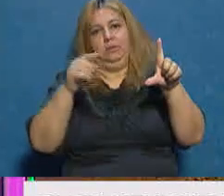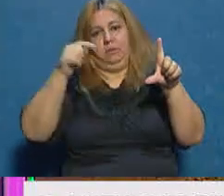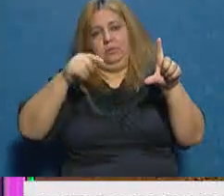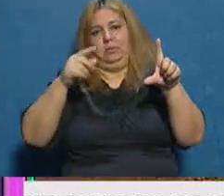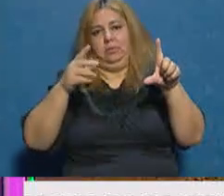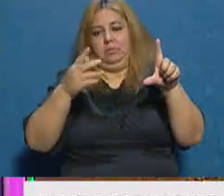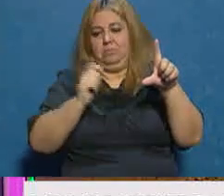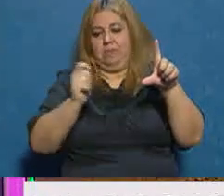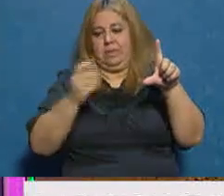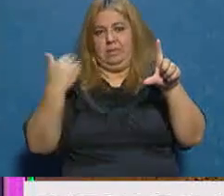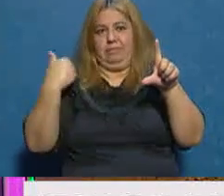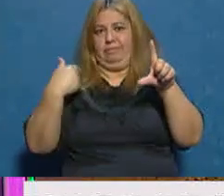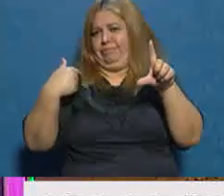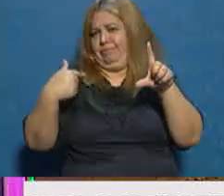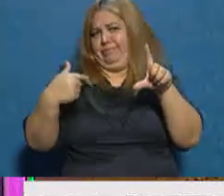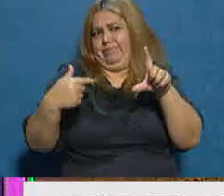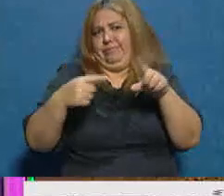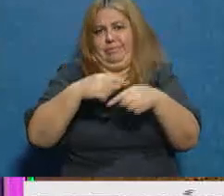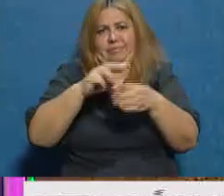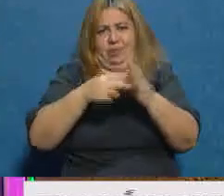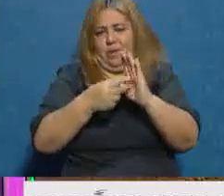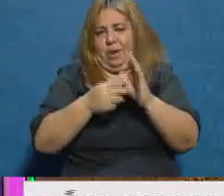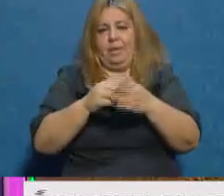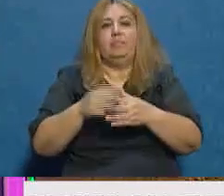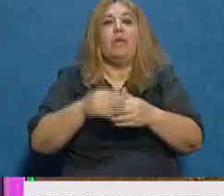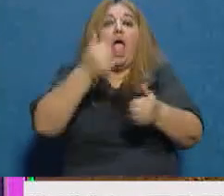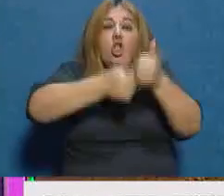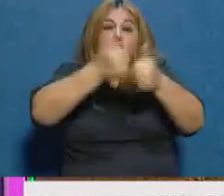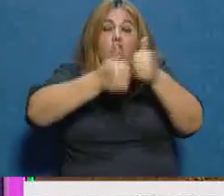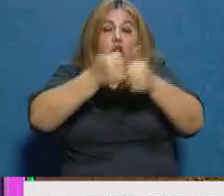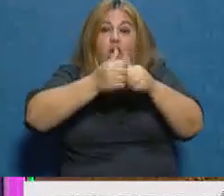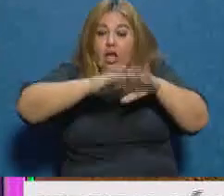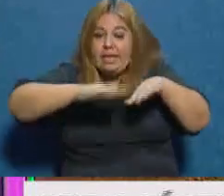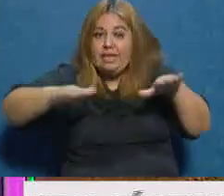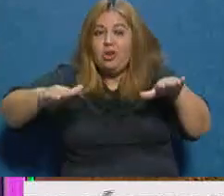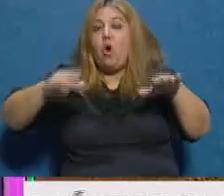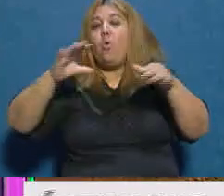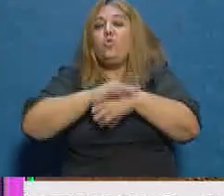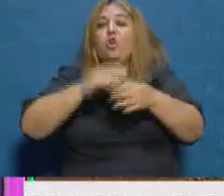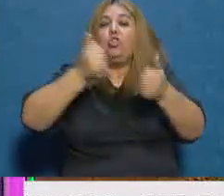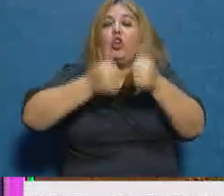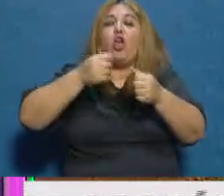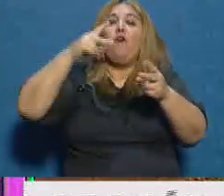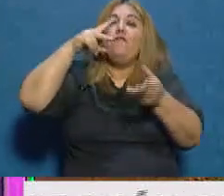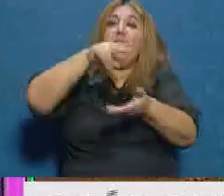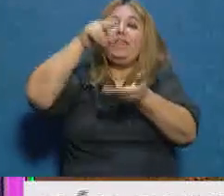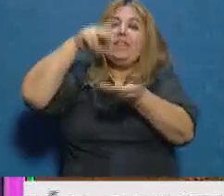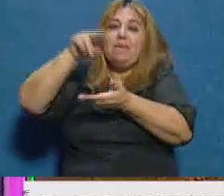los últimos meses. Fíjense, un torneo infantil que jugaron en verano, el torneo Vendimia, que recaudó